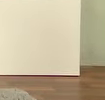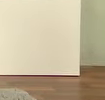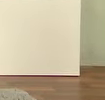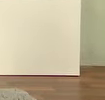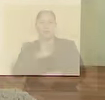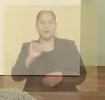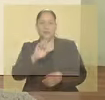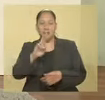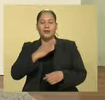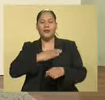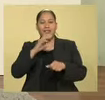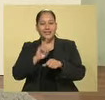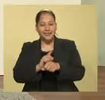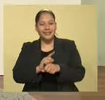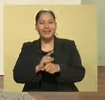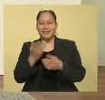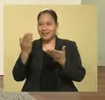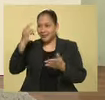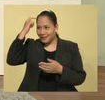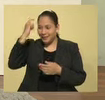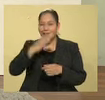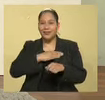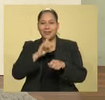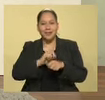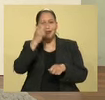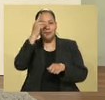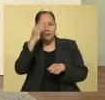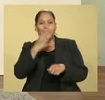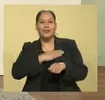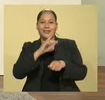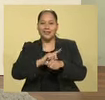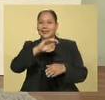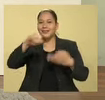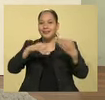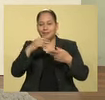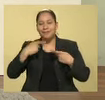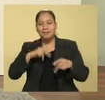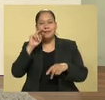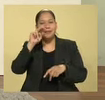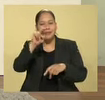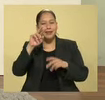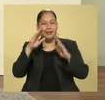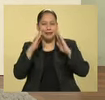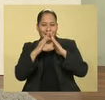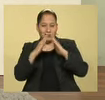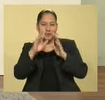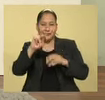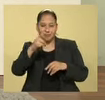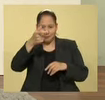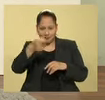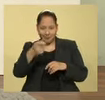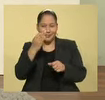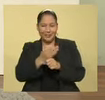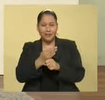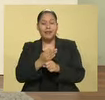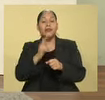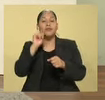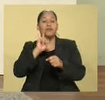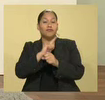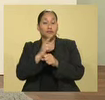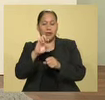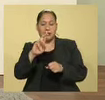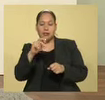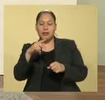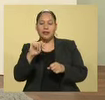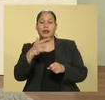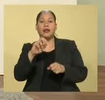querido Juanra, muy buenos días, Enrique. Muy buenos días, Pau, buenos días a todos. Buenos días a toda la gente en casita que nos acaba de sintonizar. Y la licenciada